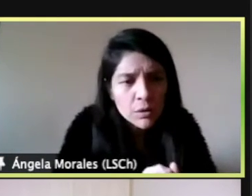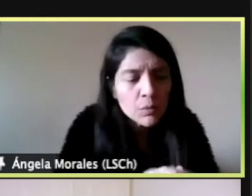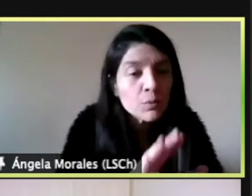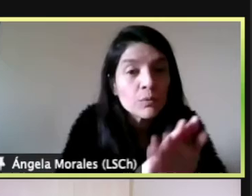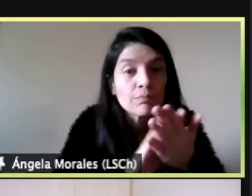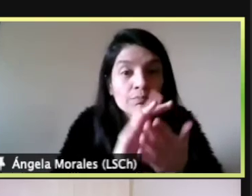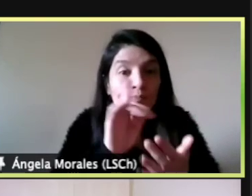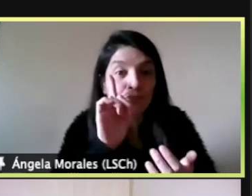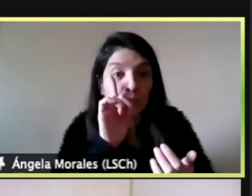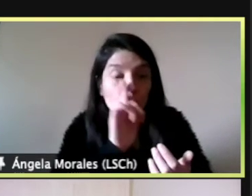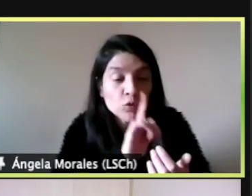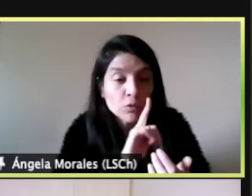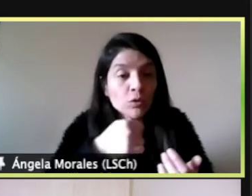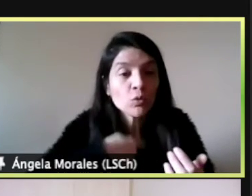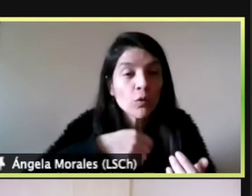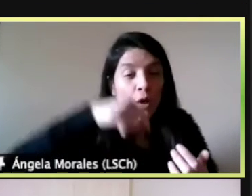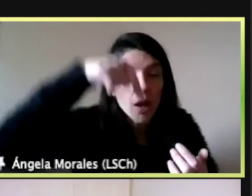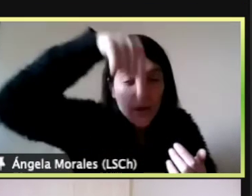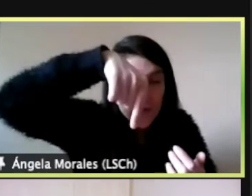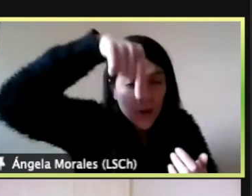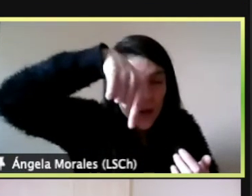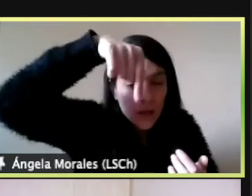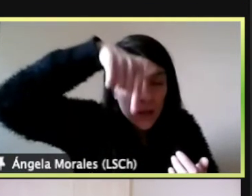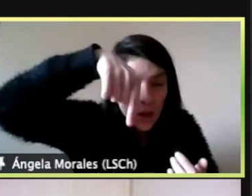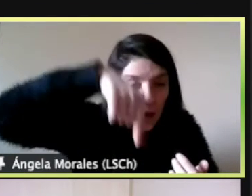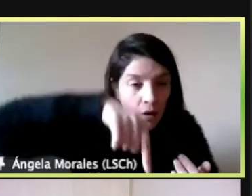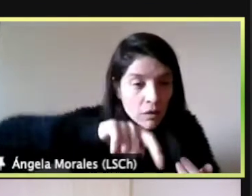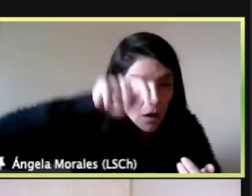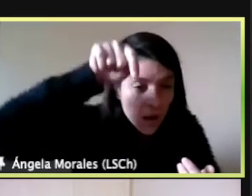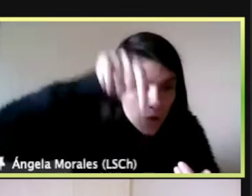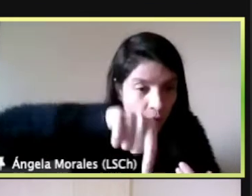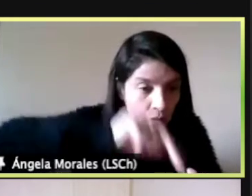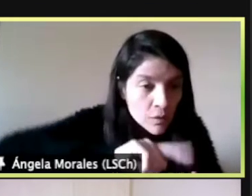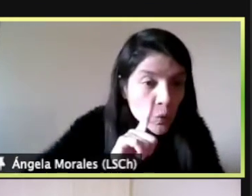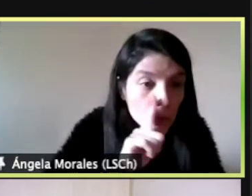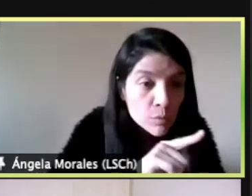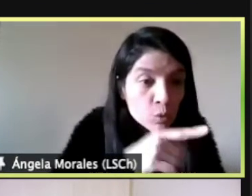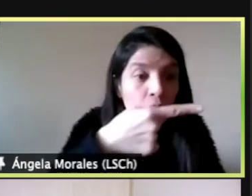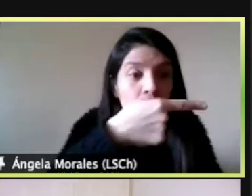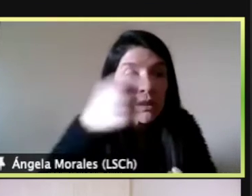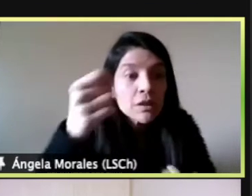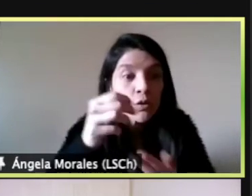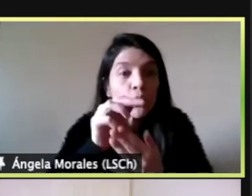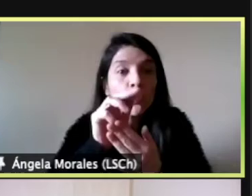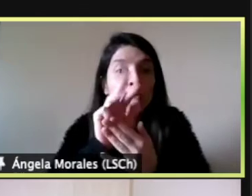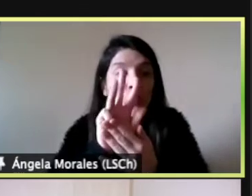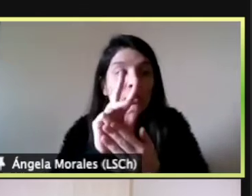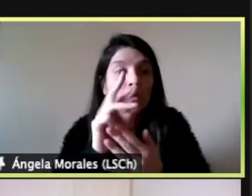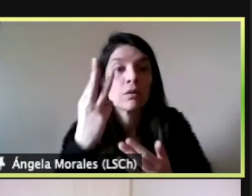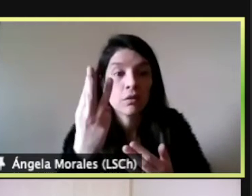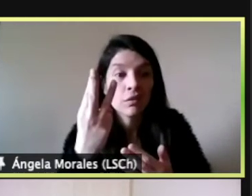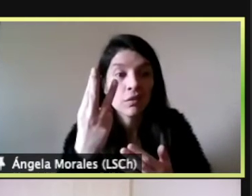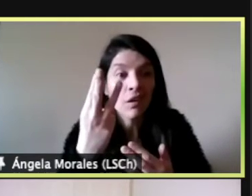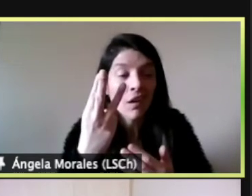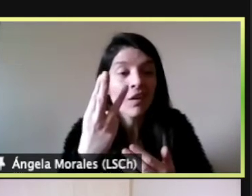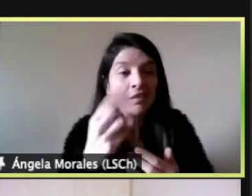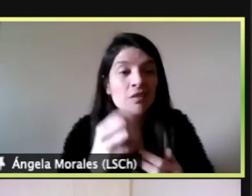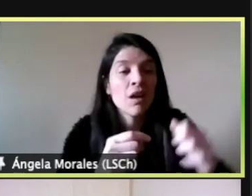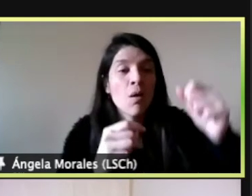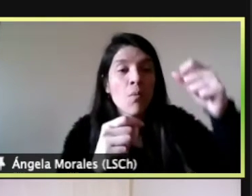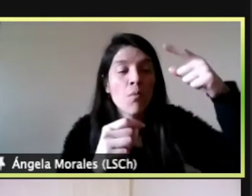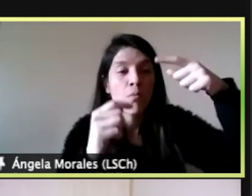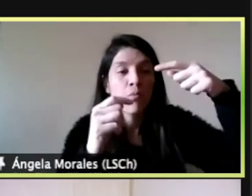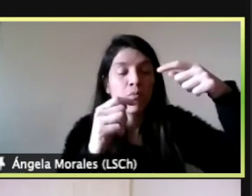bajar acá intencionalmente, tengo 193 entradas, filas